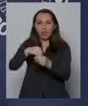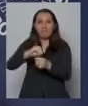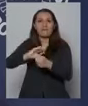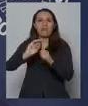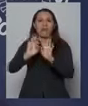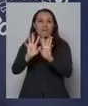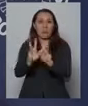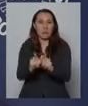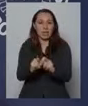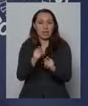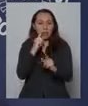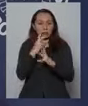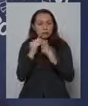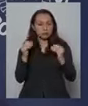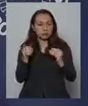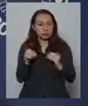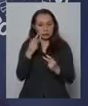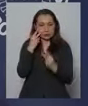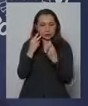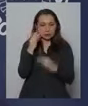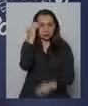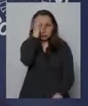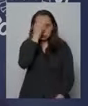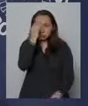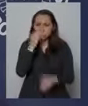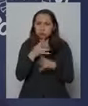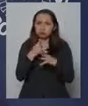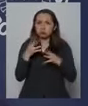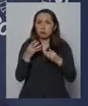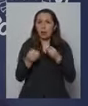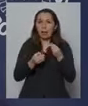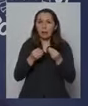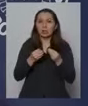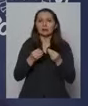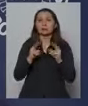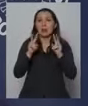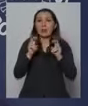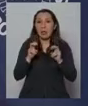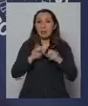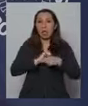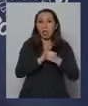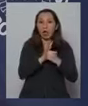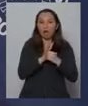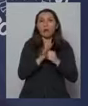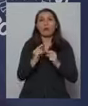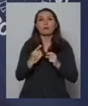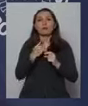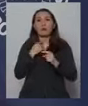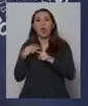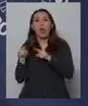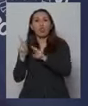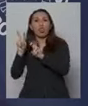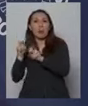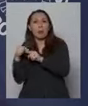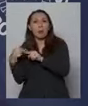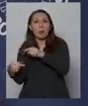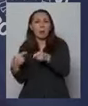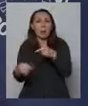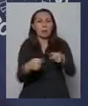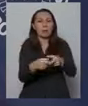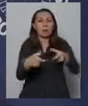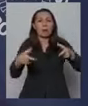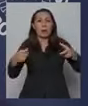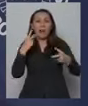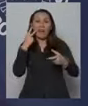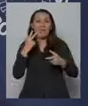intrafamiliar. Nos preocupa profundamente los efectos secundarios que estamos viendo y hemos visto por